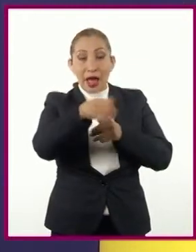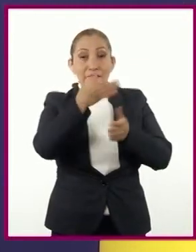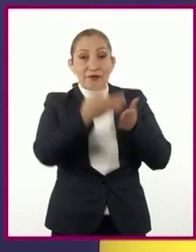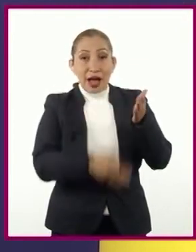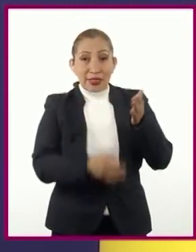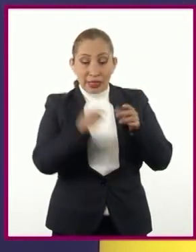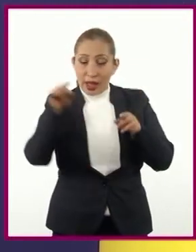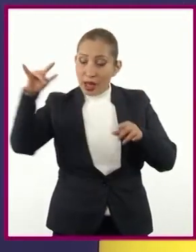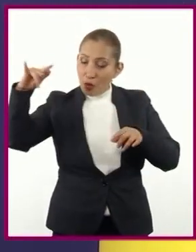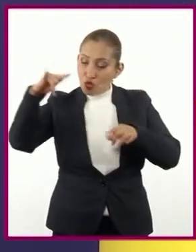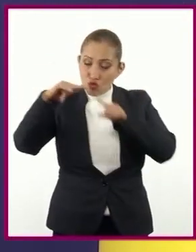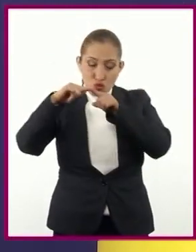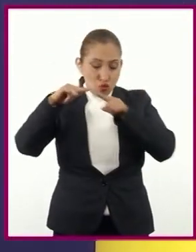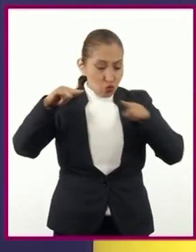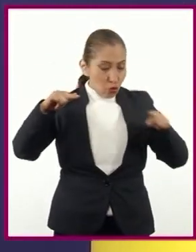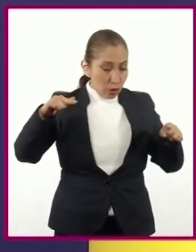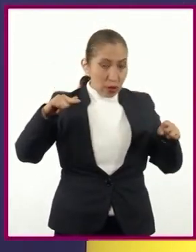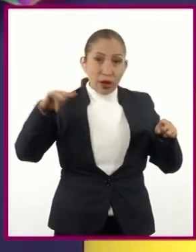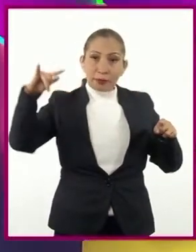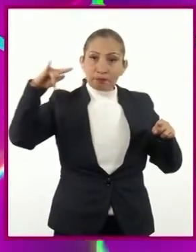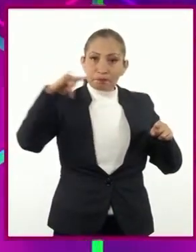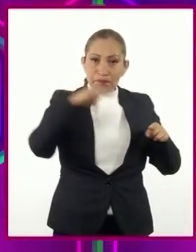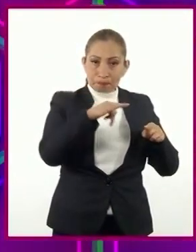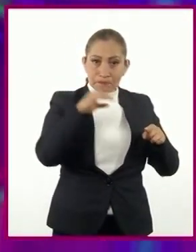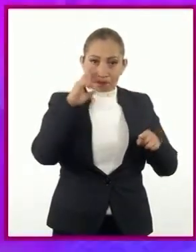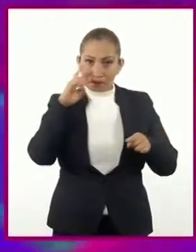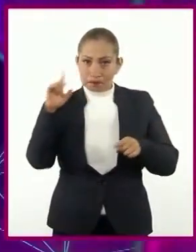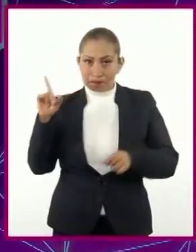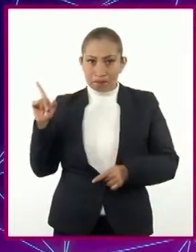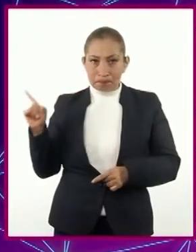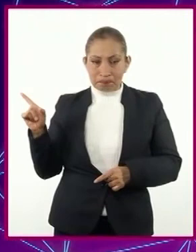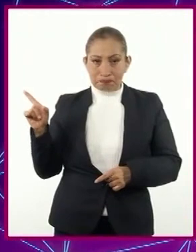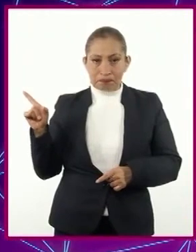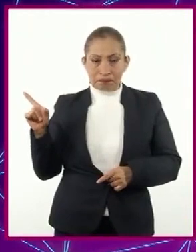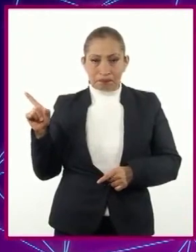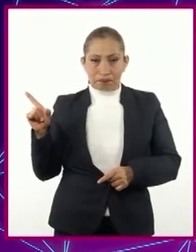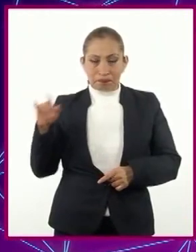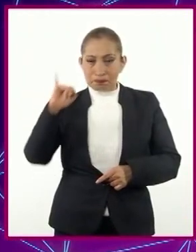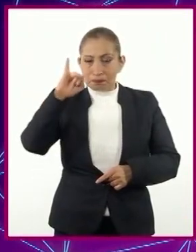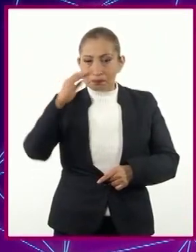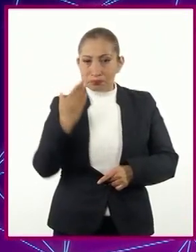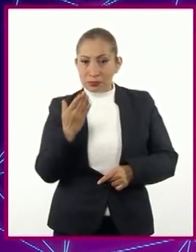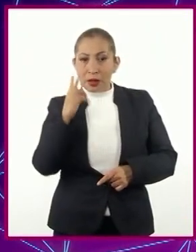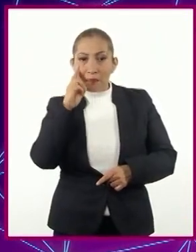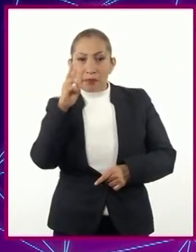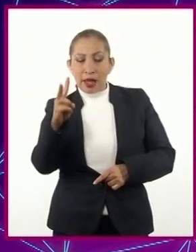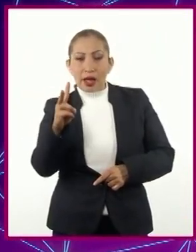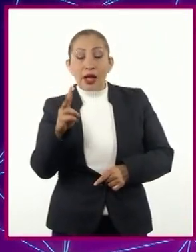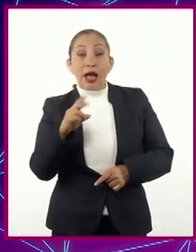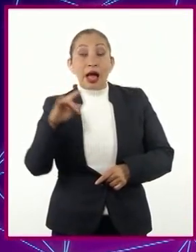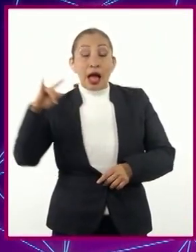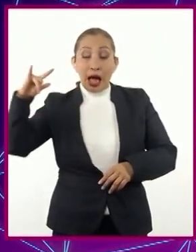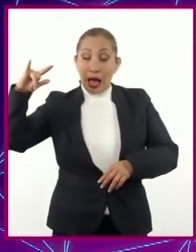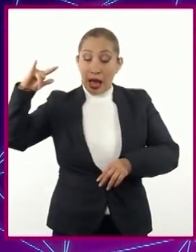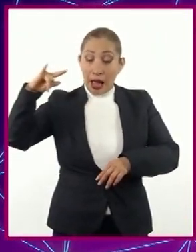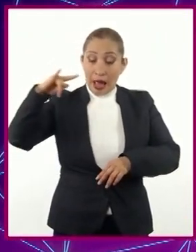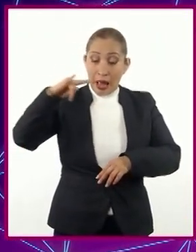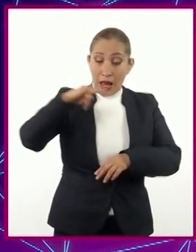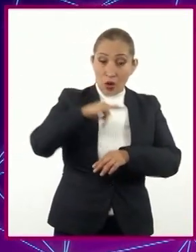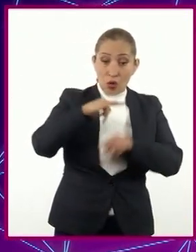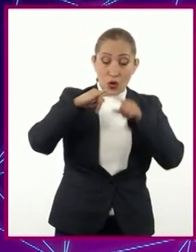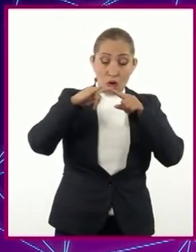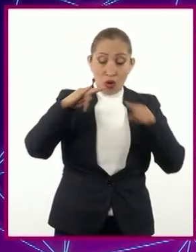la distancia de vuelo. En la imagen se muestran los datos para encontrar el ángulo de depresión